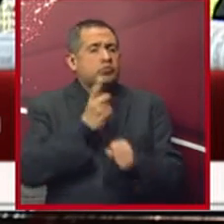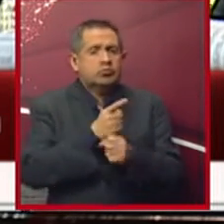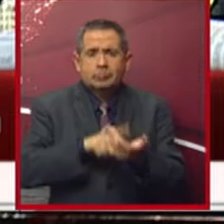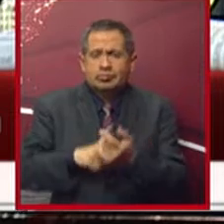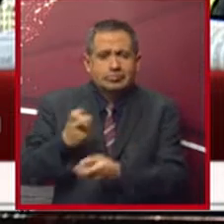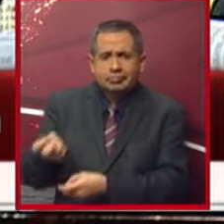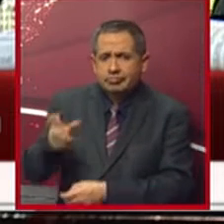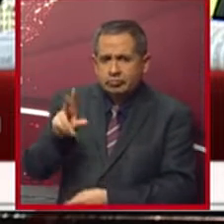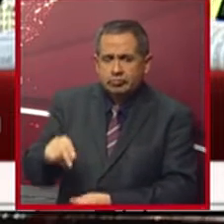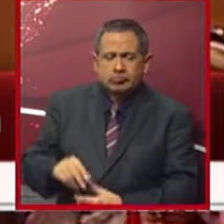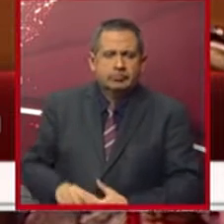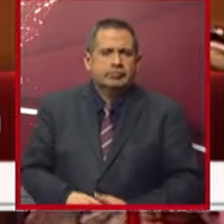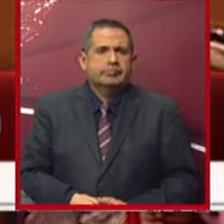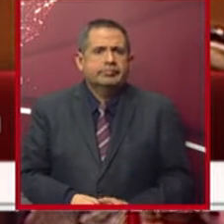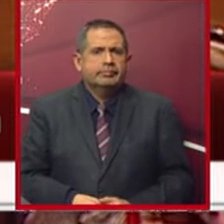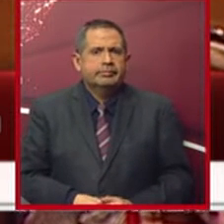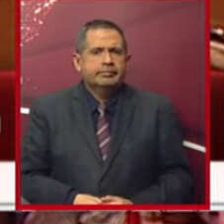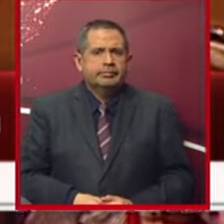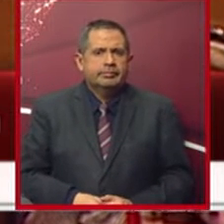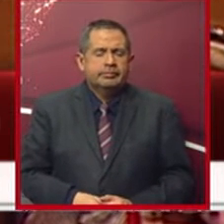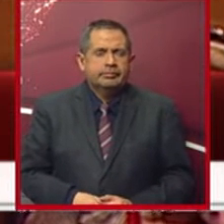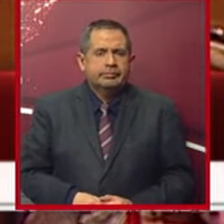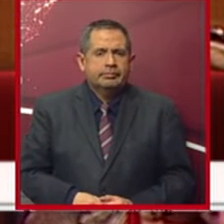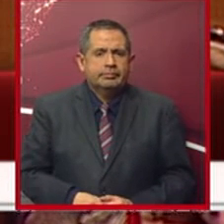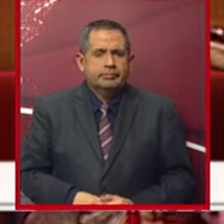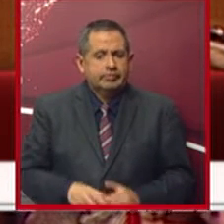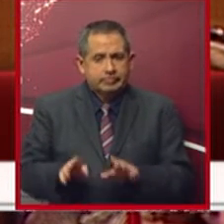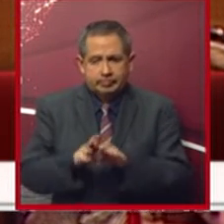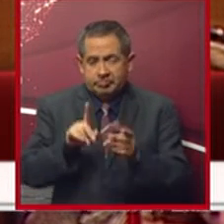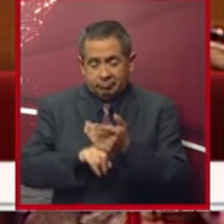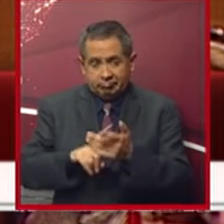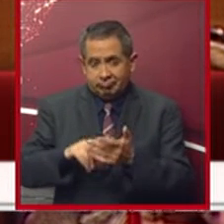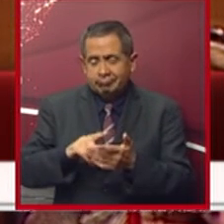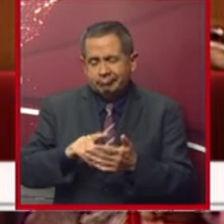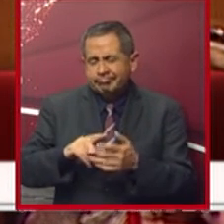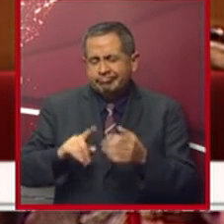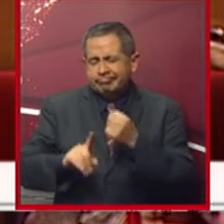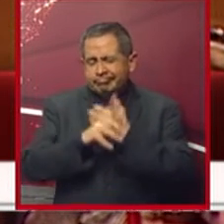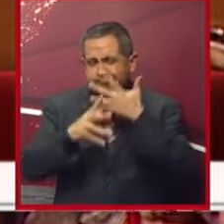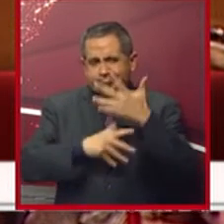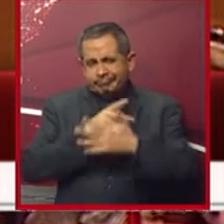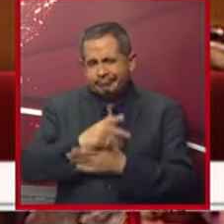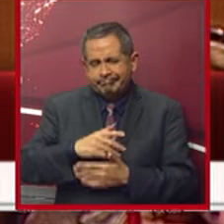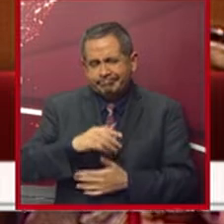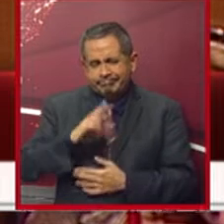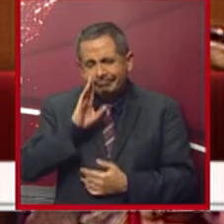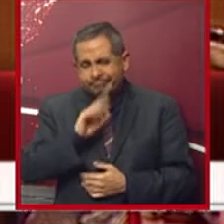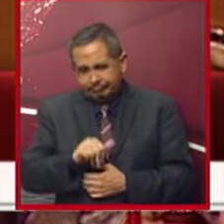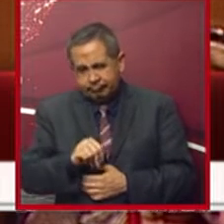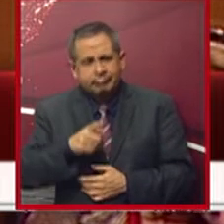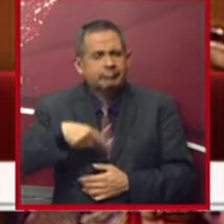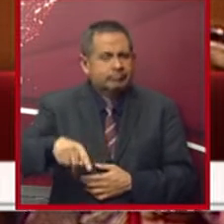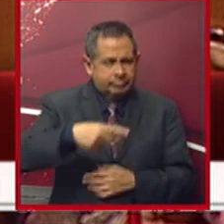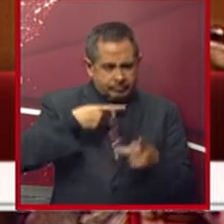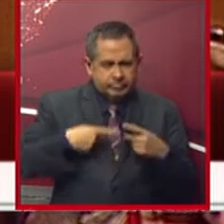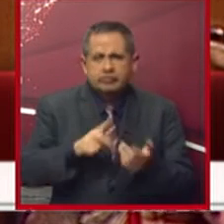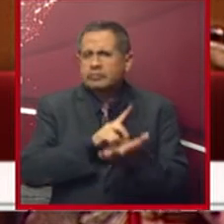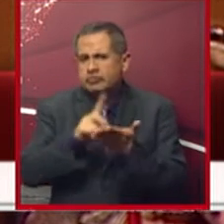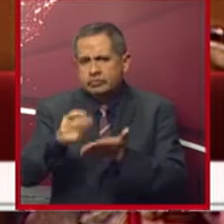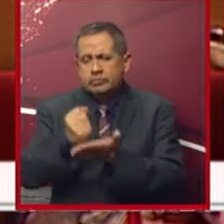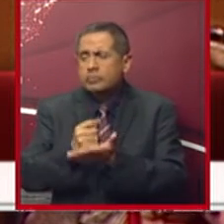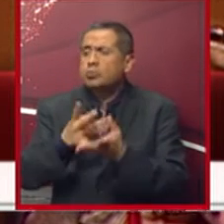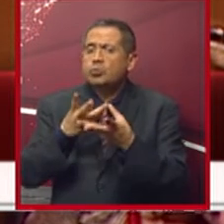país. La violencia es sin duda terrible, de eso no hay duda. La gente tiene derecho a exigir soluciones